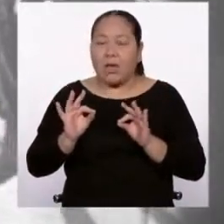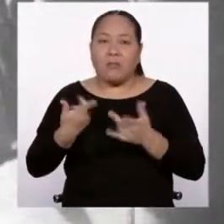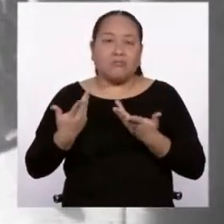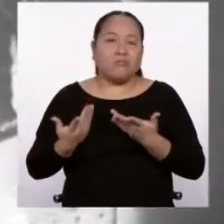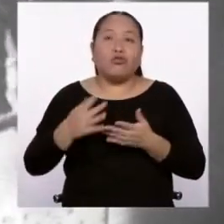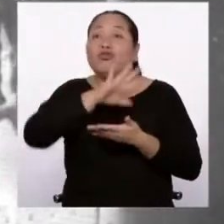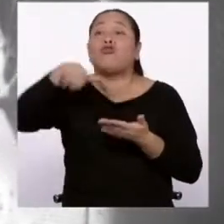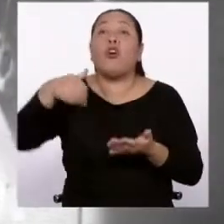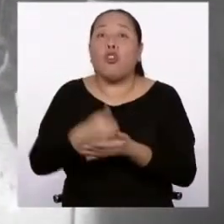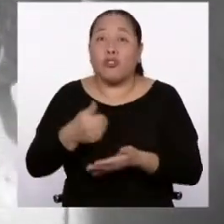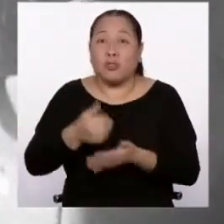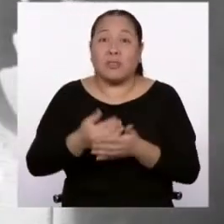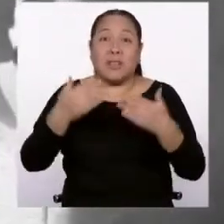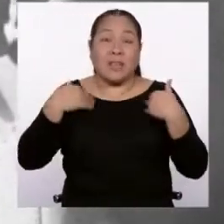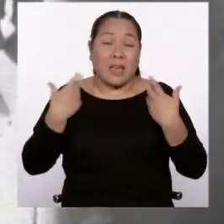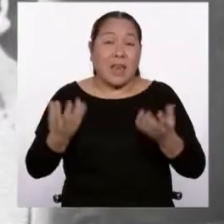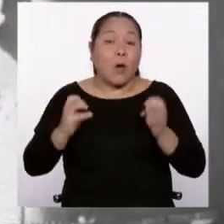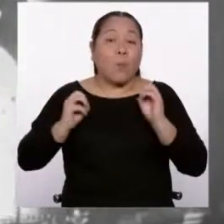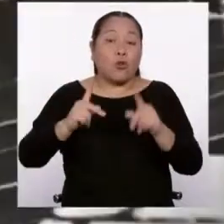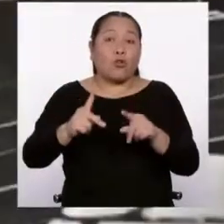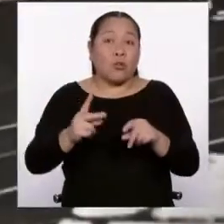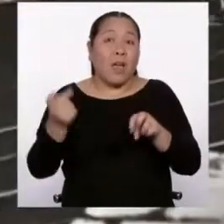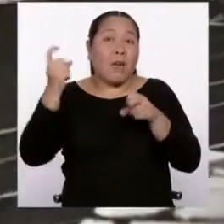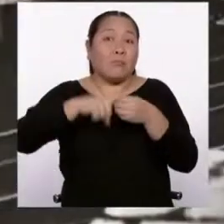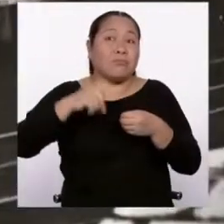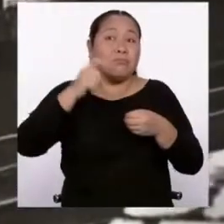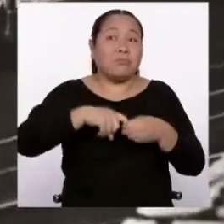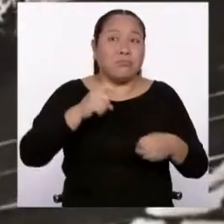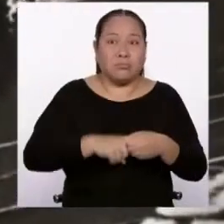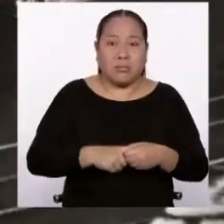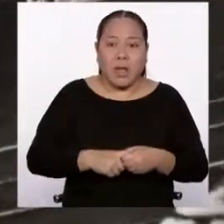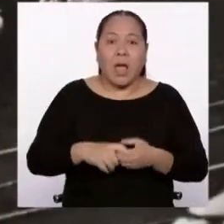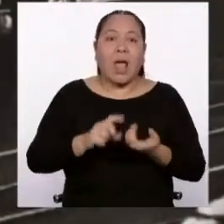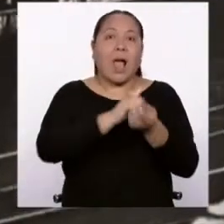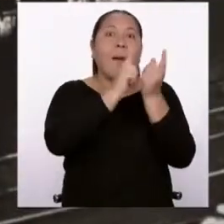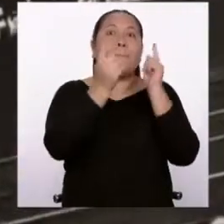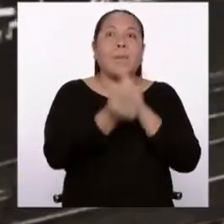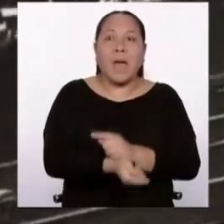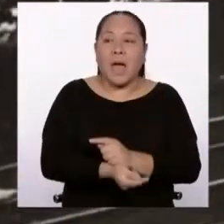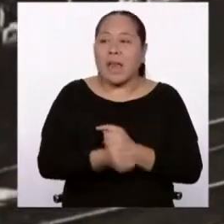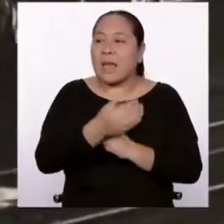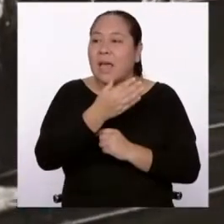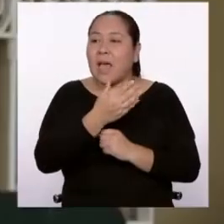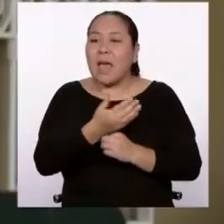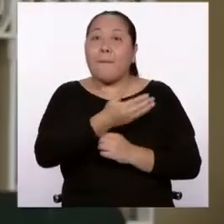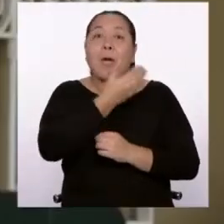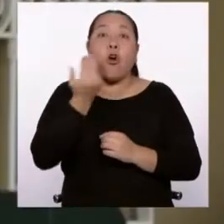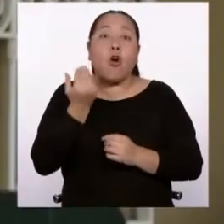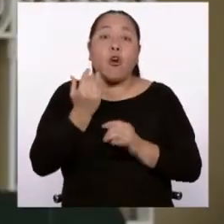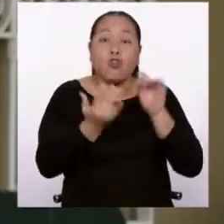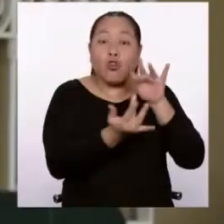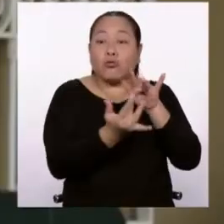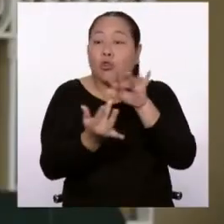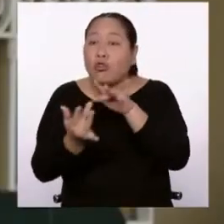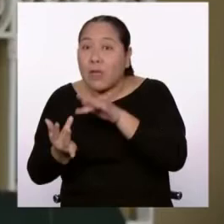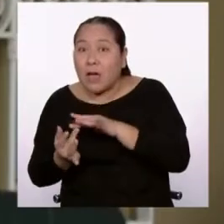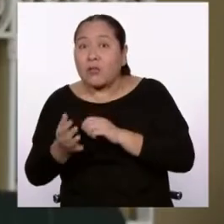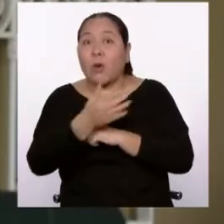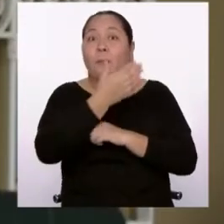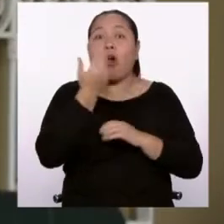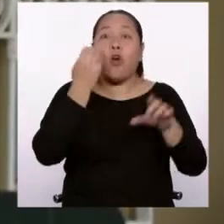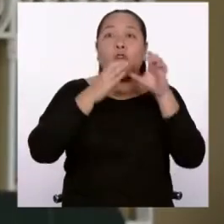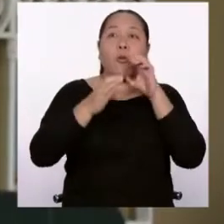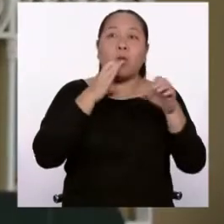traer. Aparte de modernidad, también se habla de civilización, de poder acercar a los pueblos, ¿no? Entonces era toda